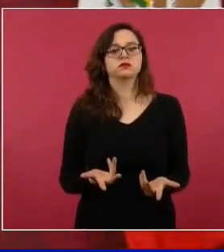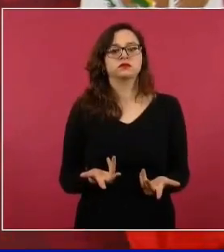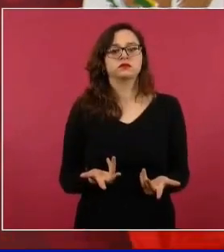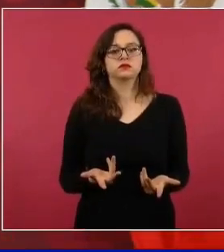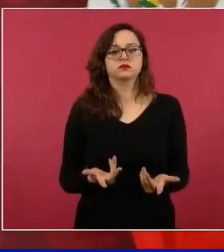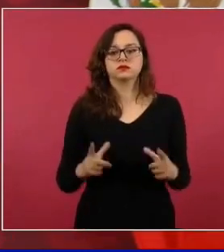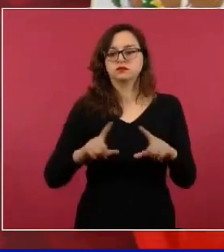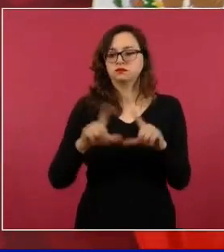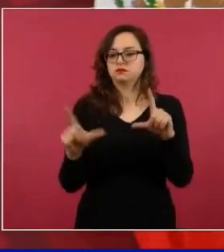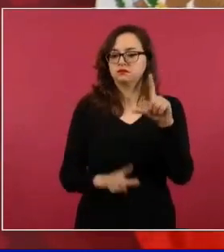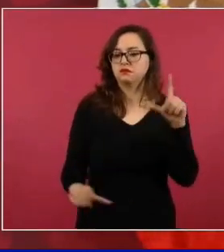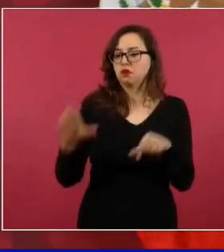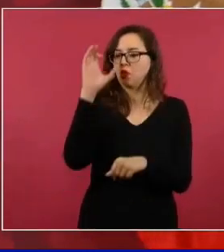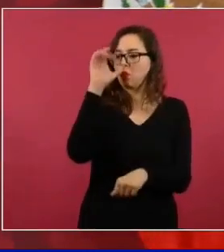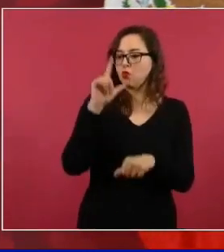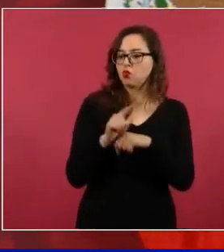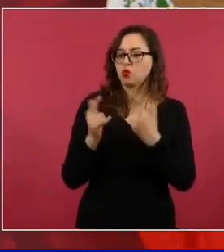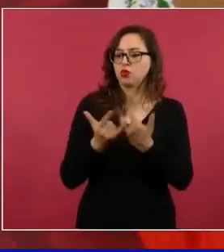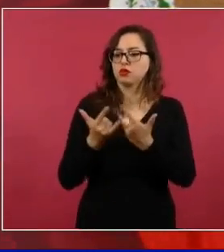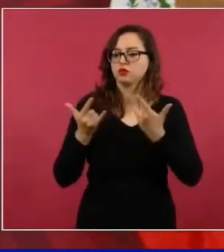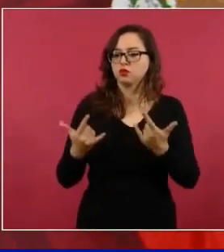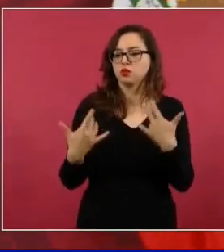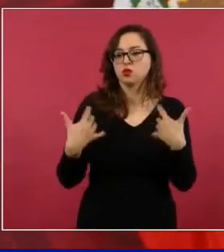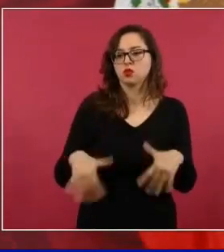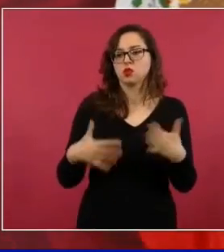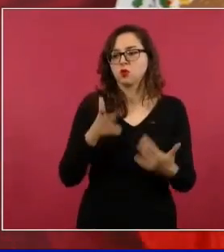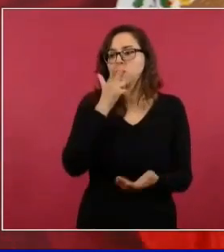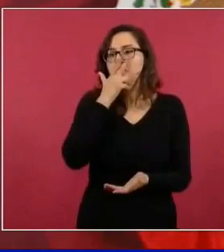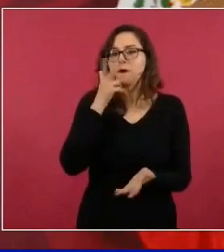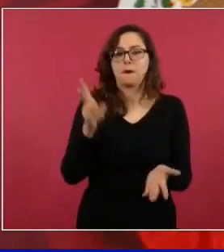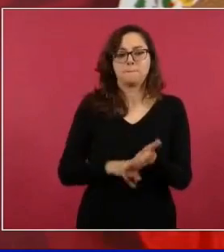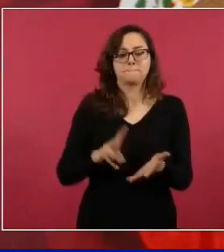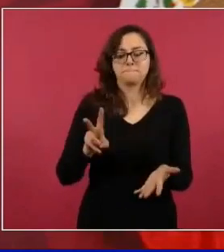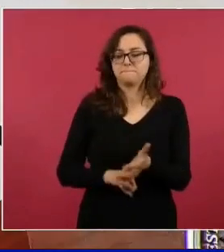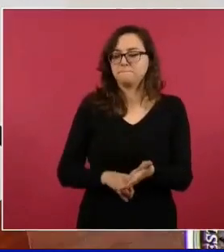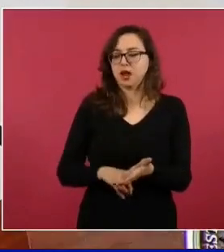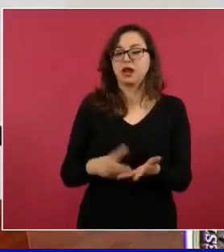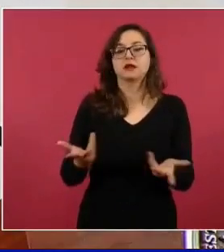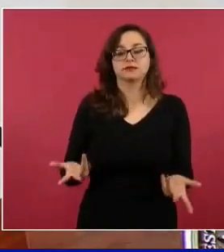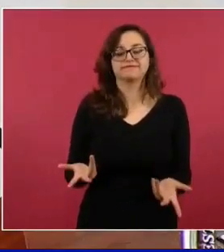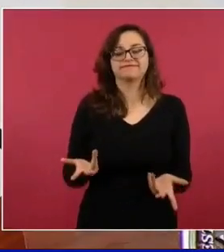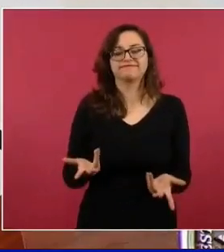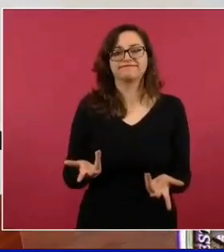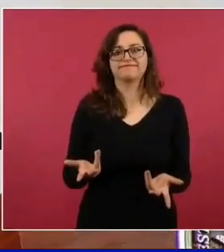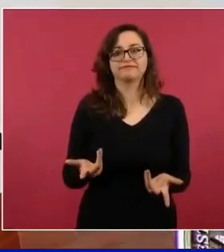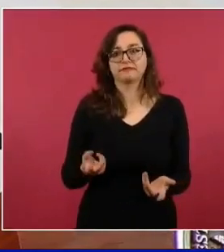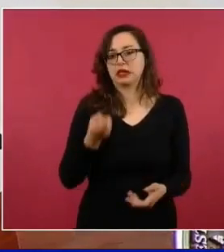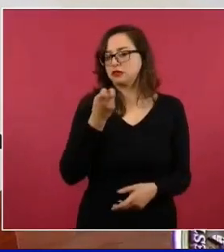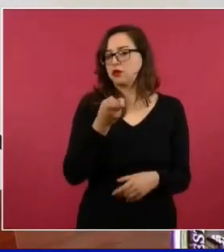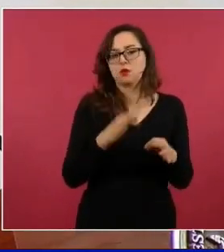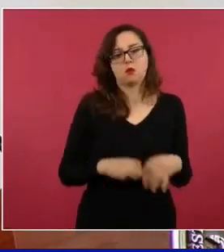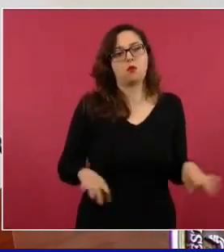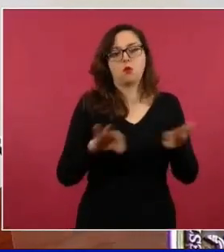exaltar la grandeza cultural de México, todo lo que estamos haciendo.